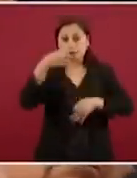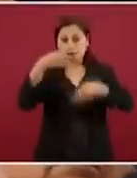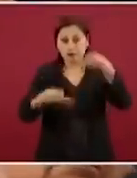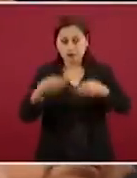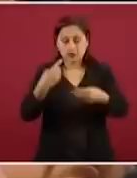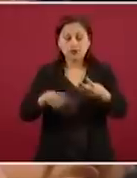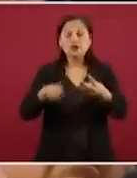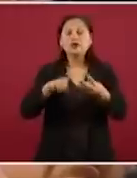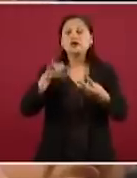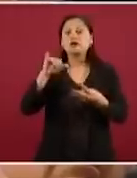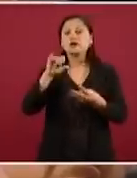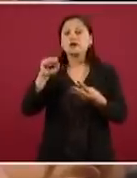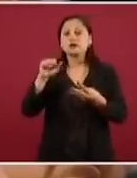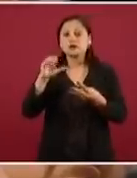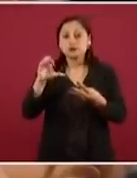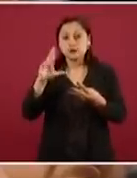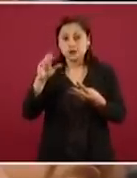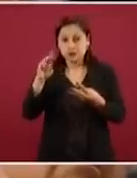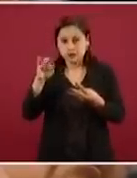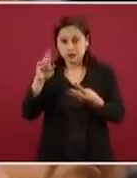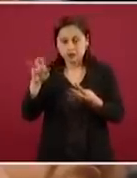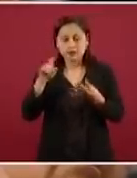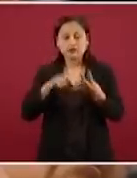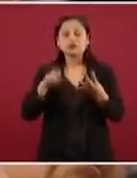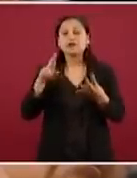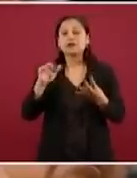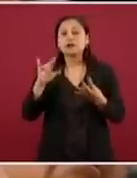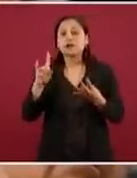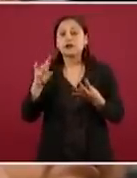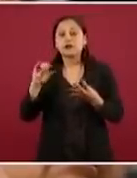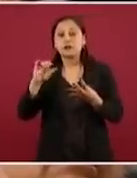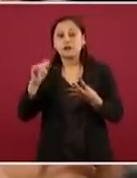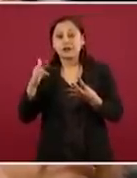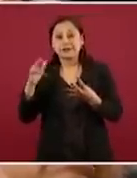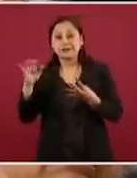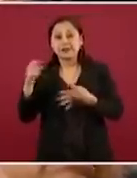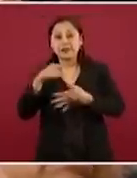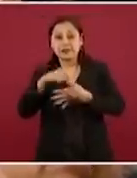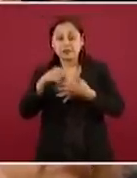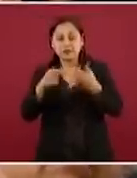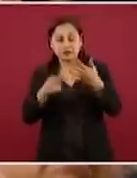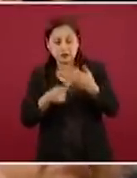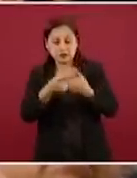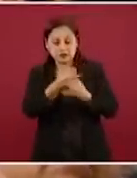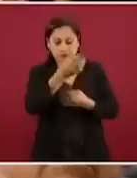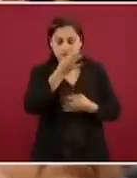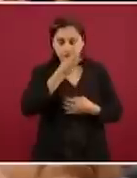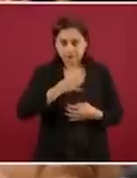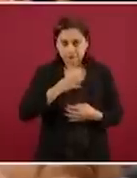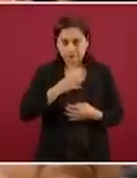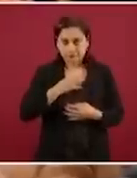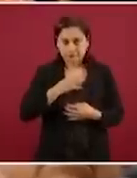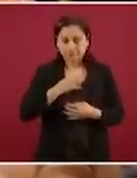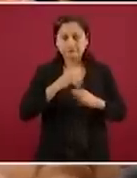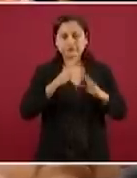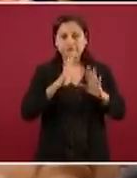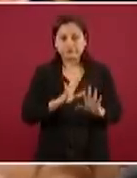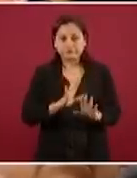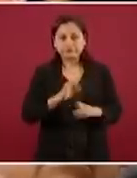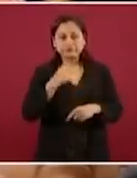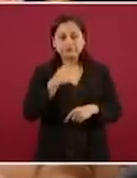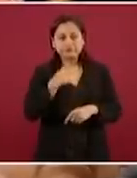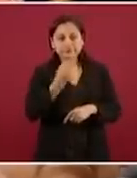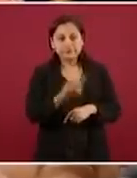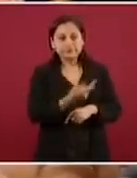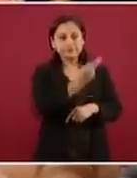Isaac Ramírez, Ricardo García y José Ramírez. Presidente, ¿qué informes le da la